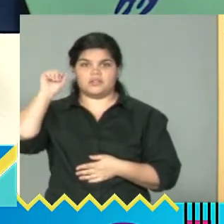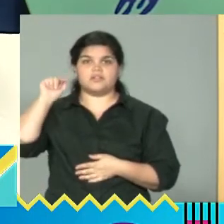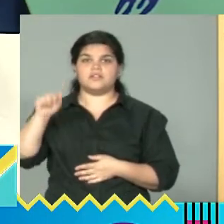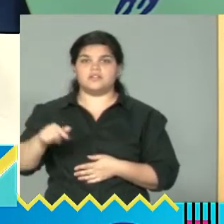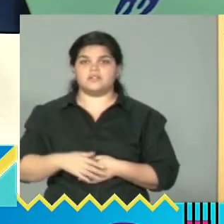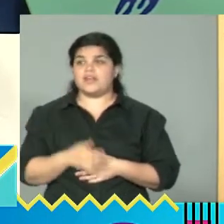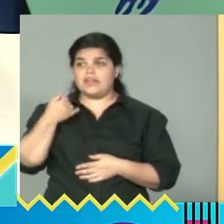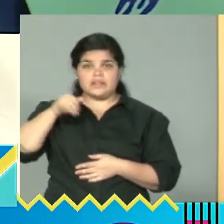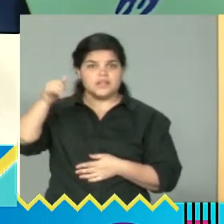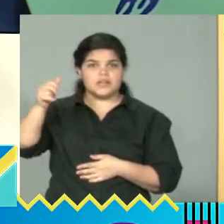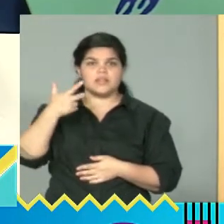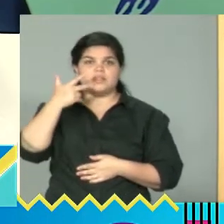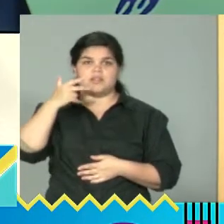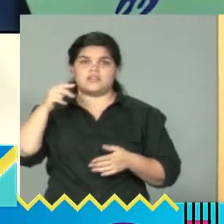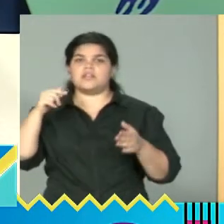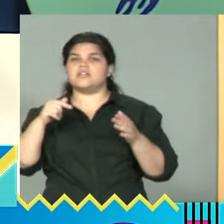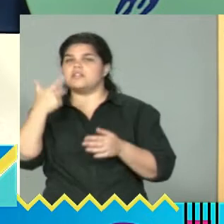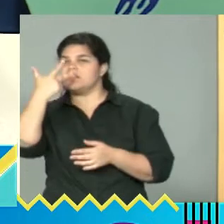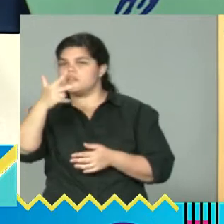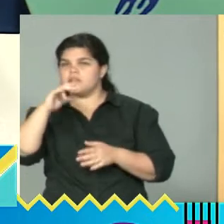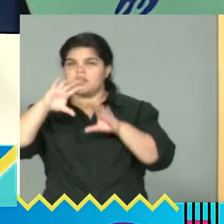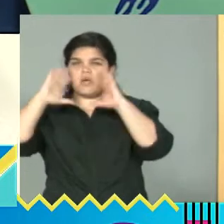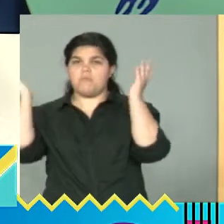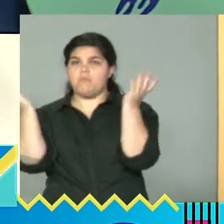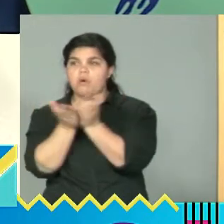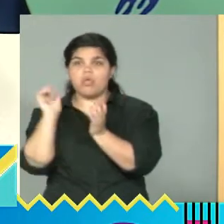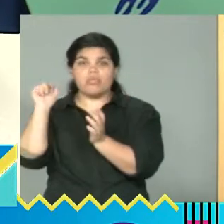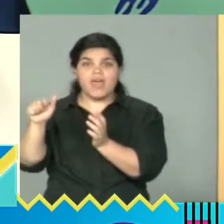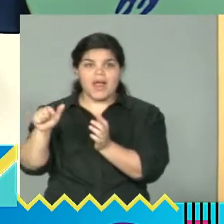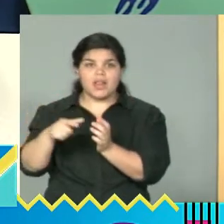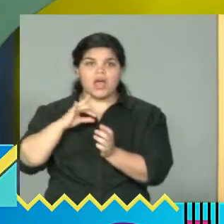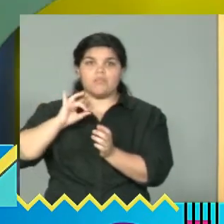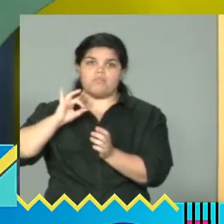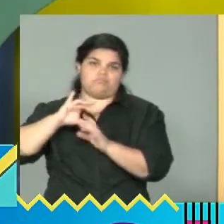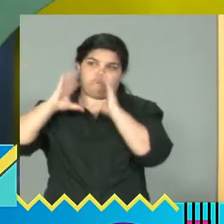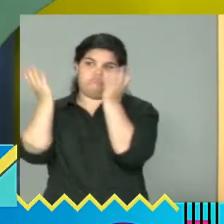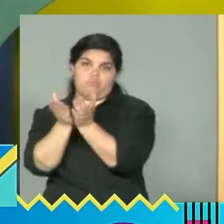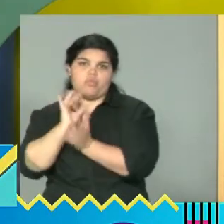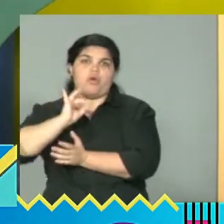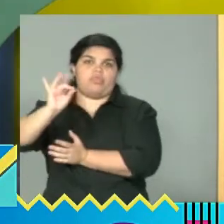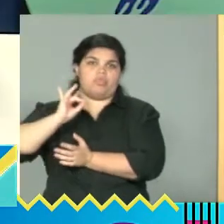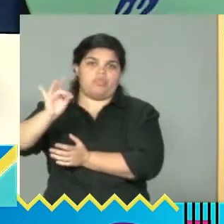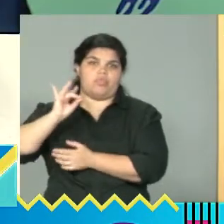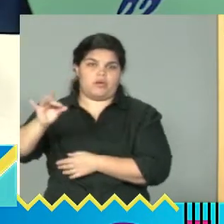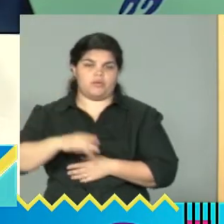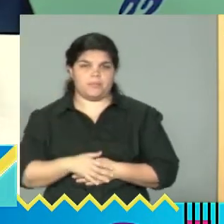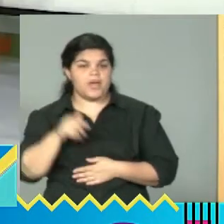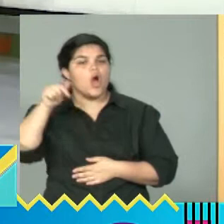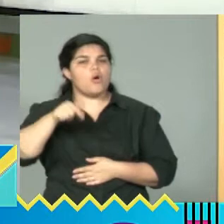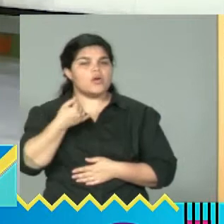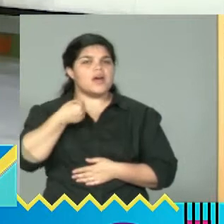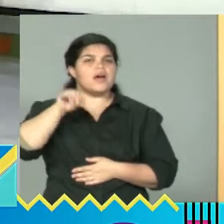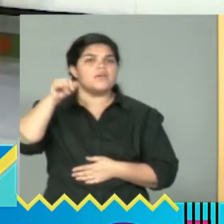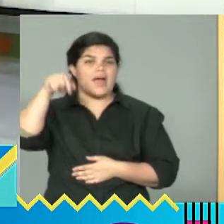3 productos brutos mundiales y un poquito más, es lo que hoy está endeudado el mundo. Bien, pero Imagínense- la tasa de hoy, la